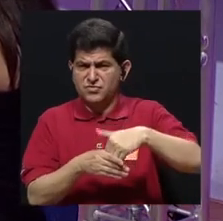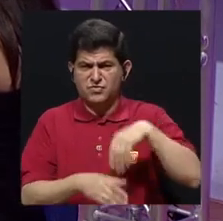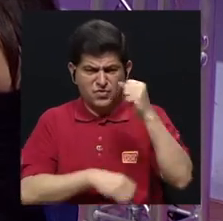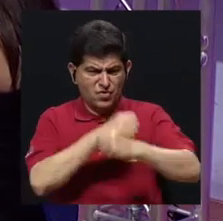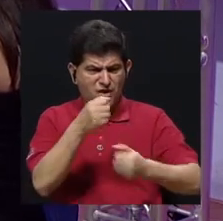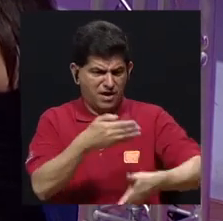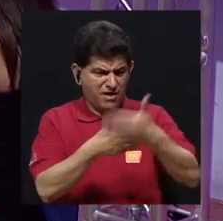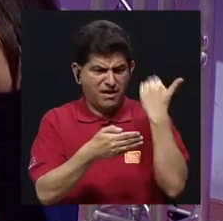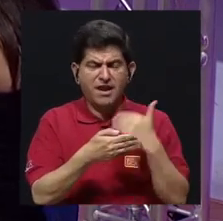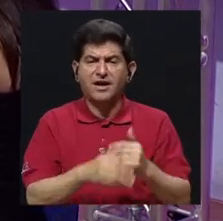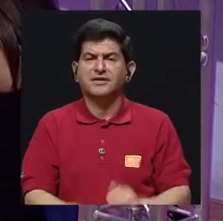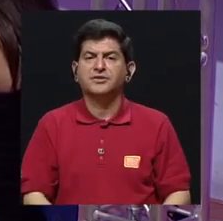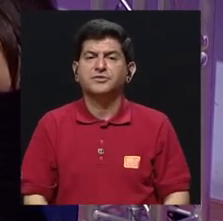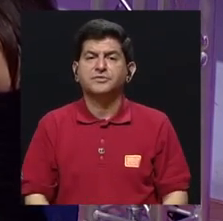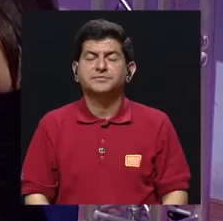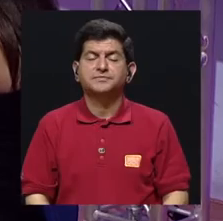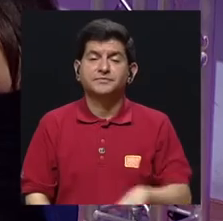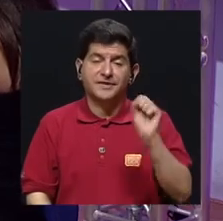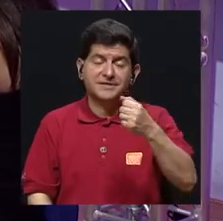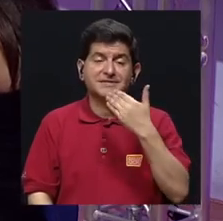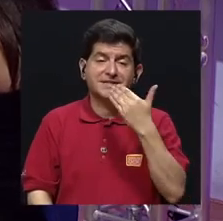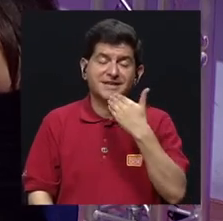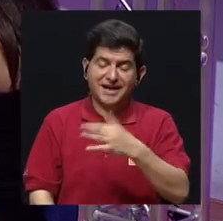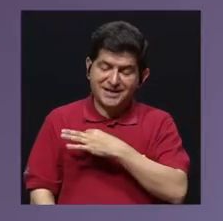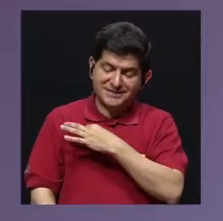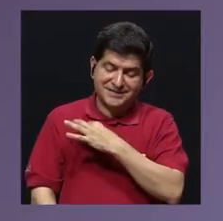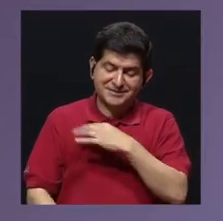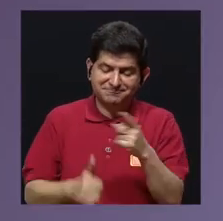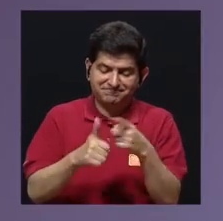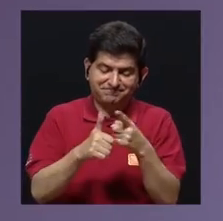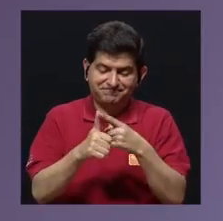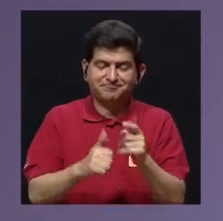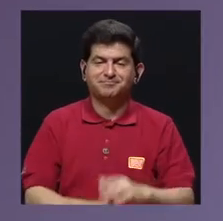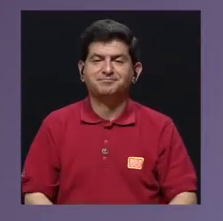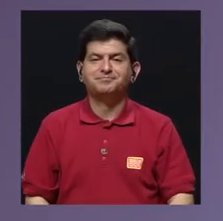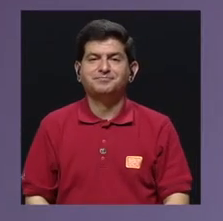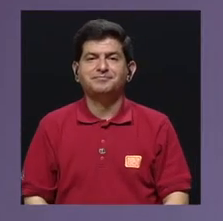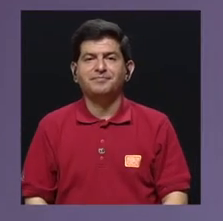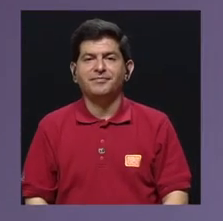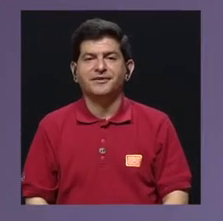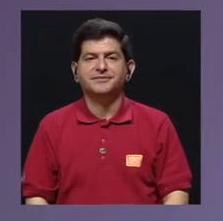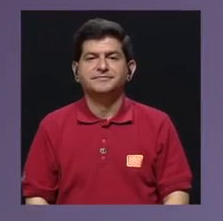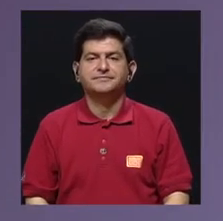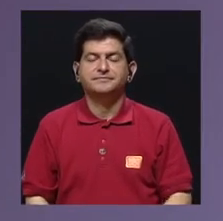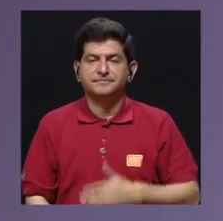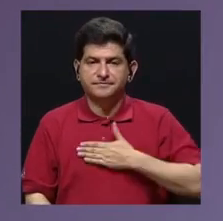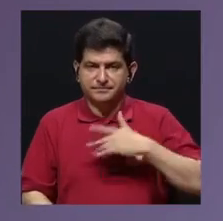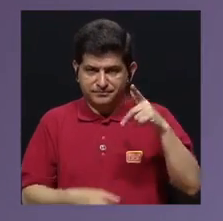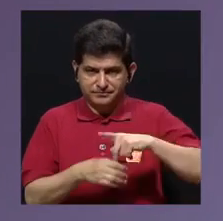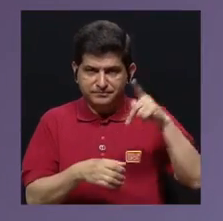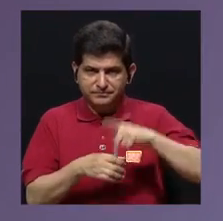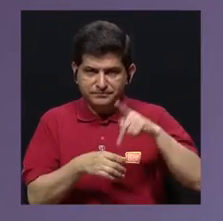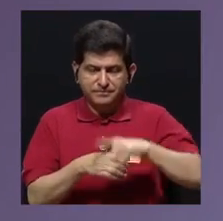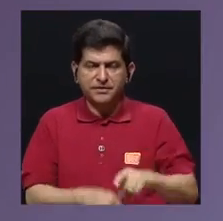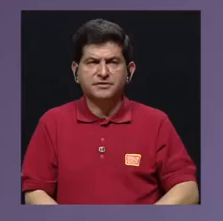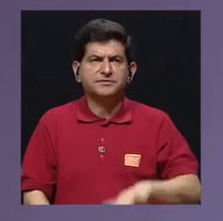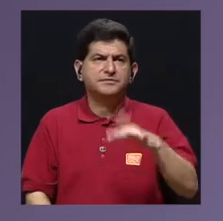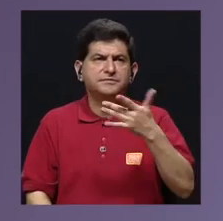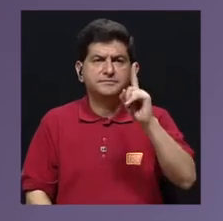primero. Gracias. Y bueno, mi participación tiene aproximadamente un año, fue por una invitación de una de las chicas,